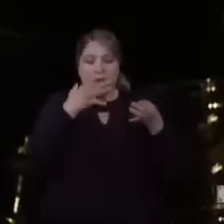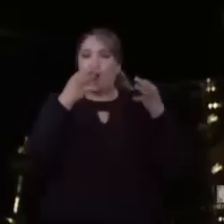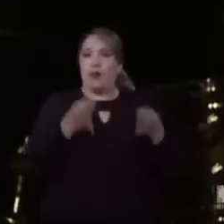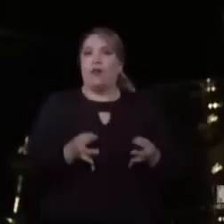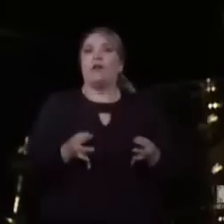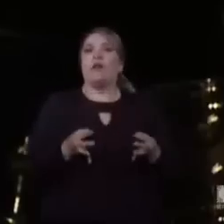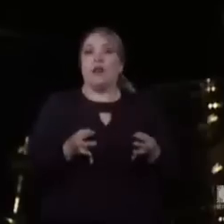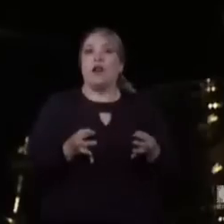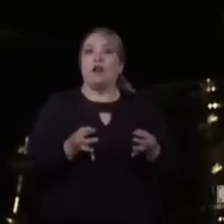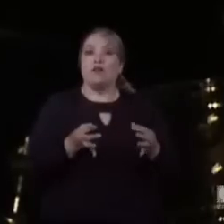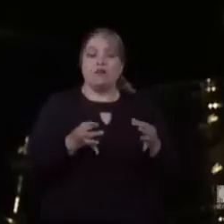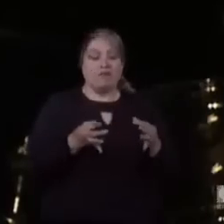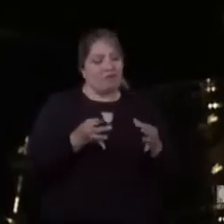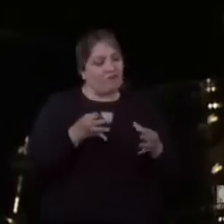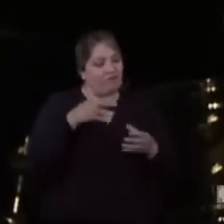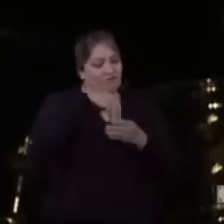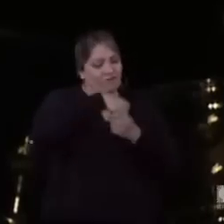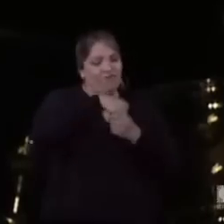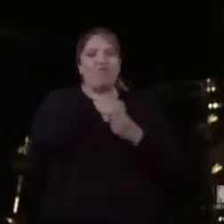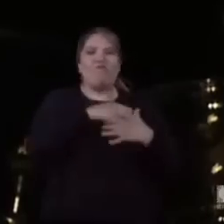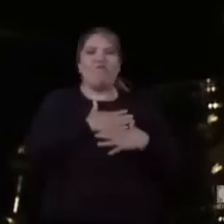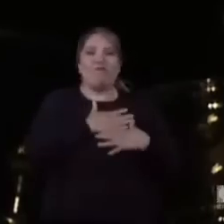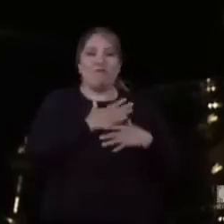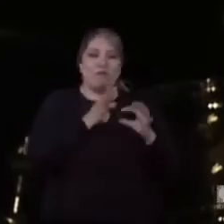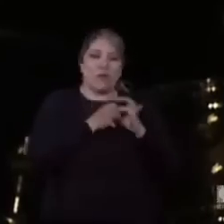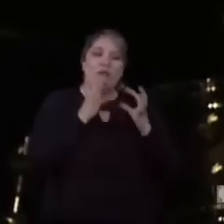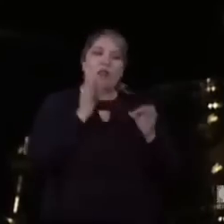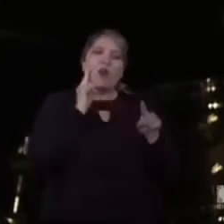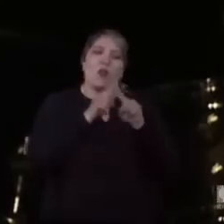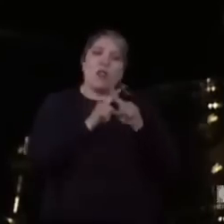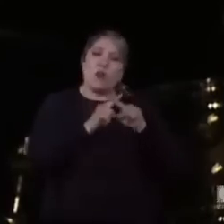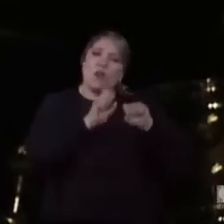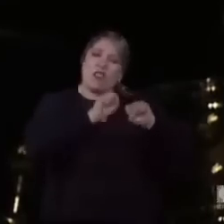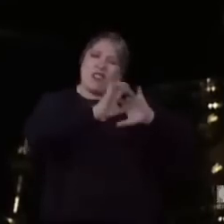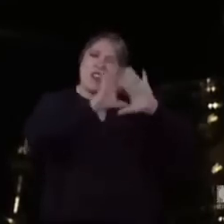verdad y que debe contribuir a esclarecerla.